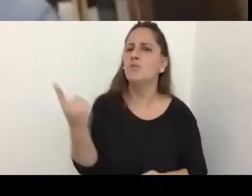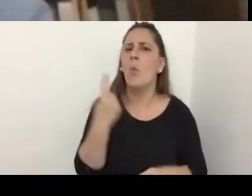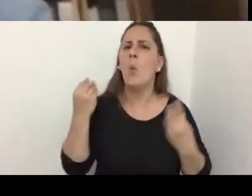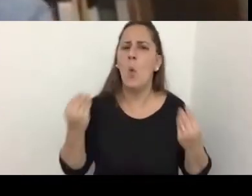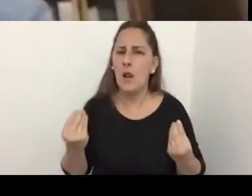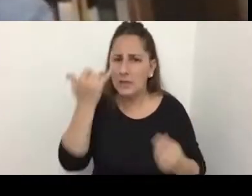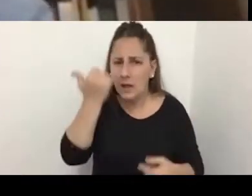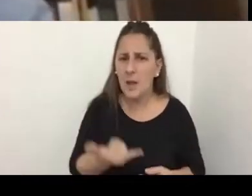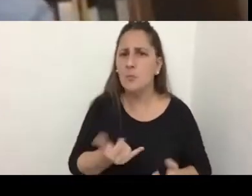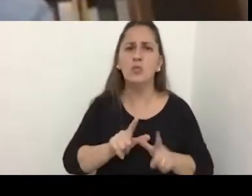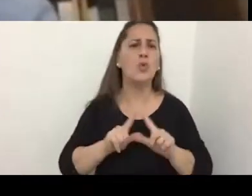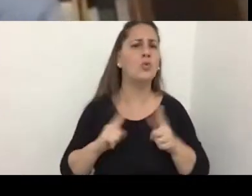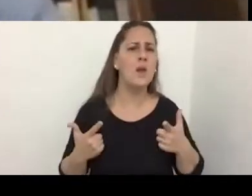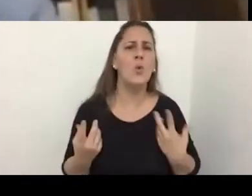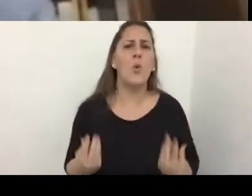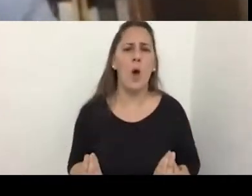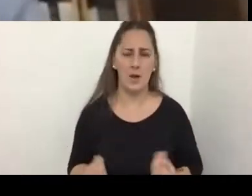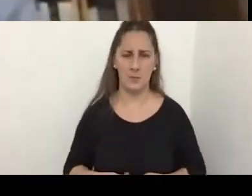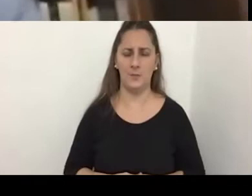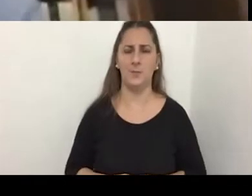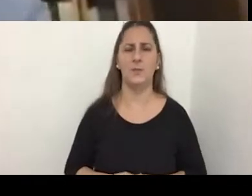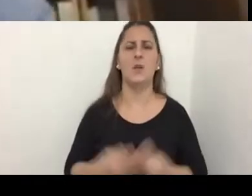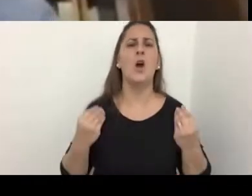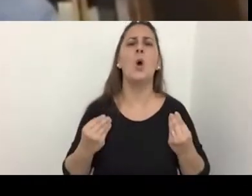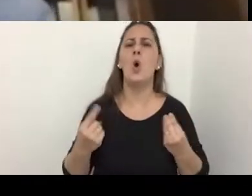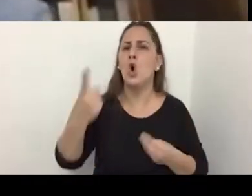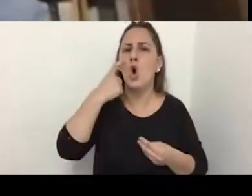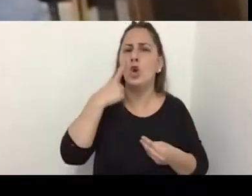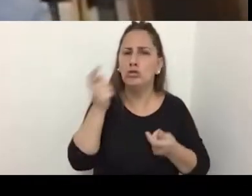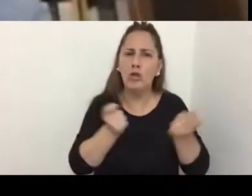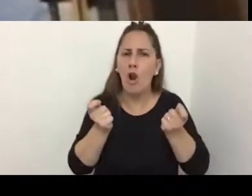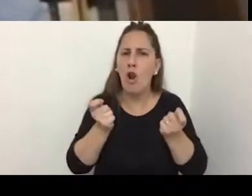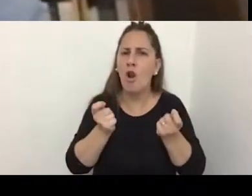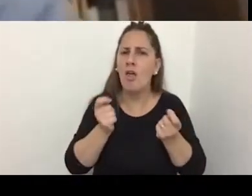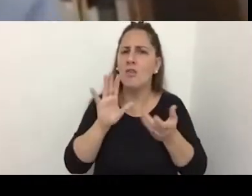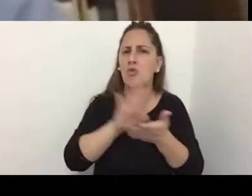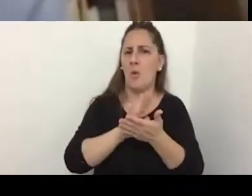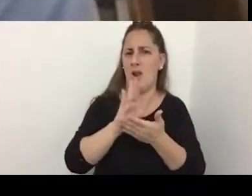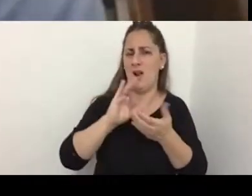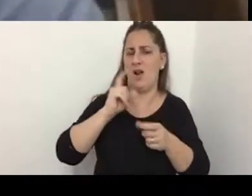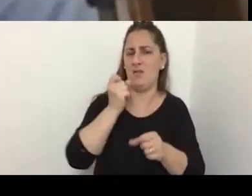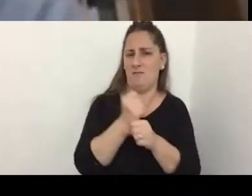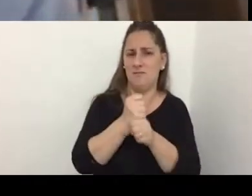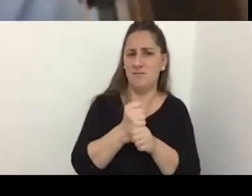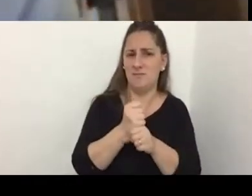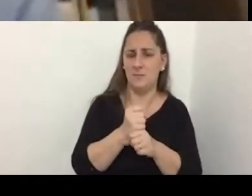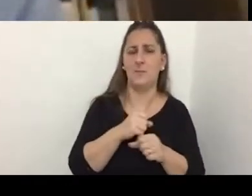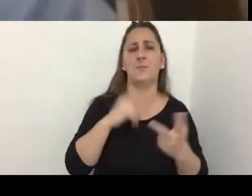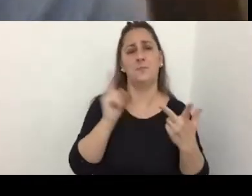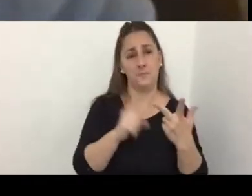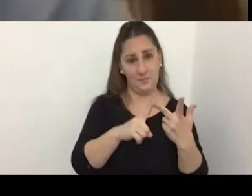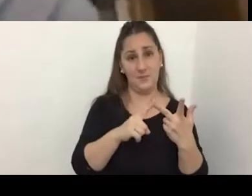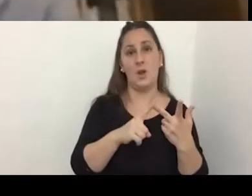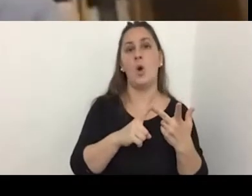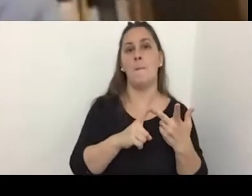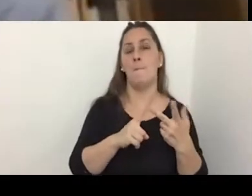tenemos? ¿Qué tipo de regulación laboral tenemos? Otro de los ejes políticos estatales, y acá es donde se